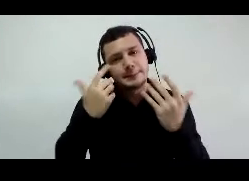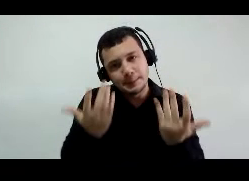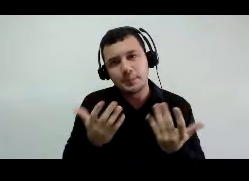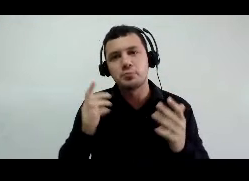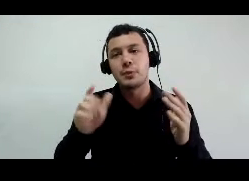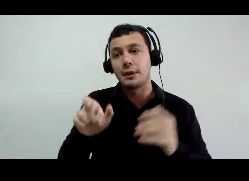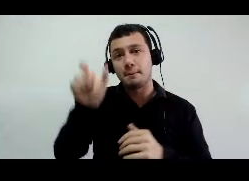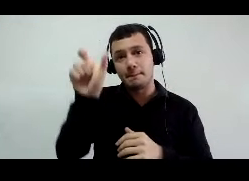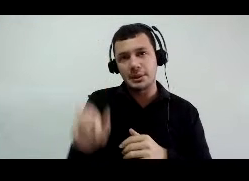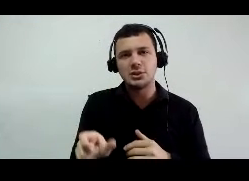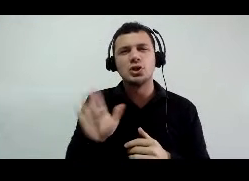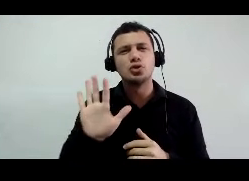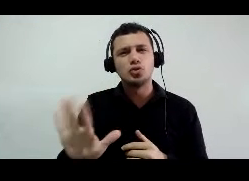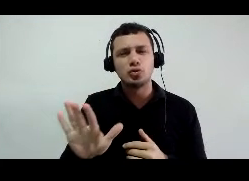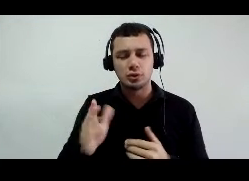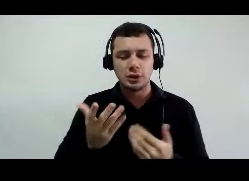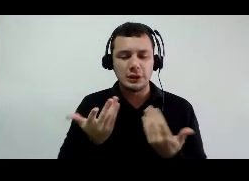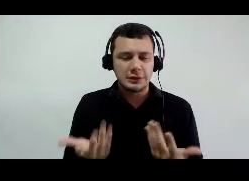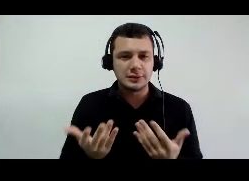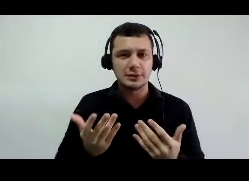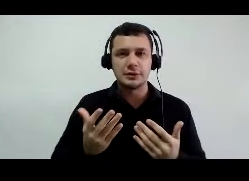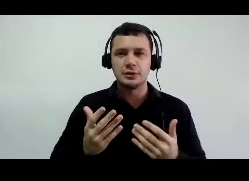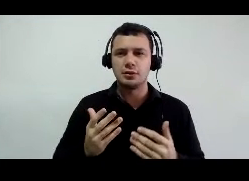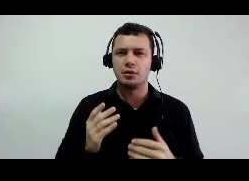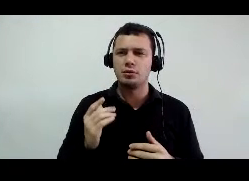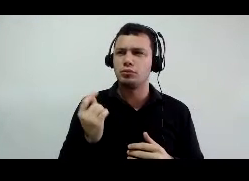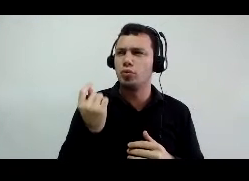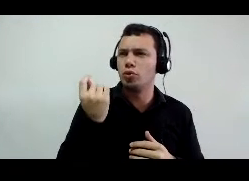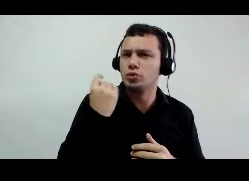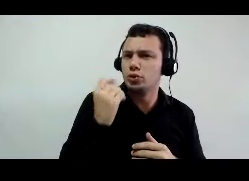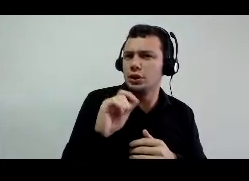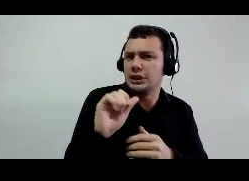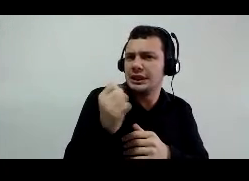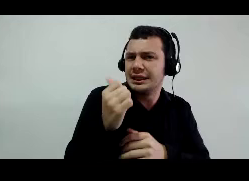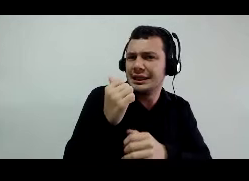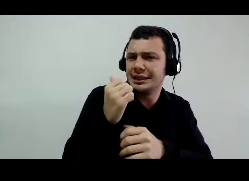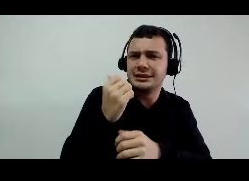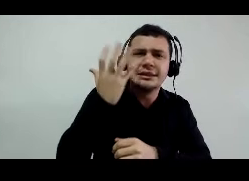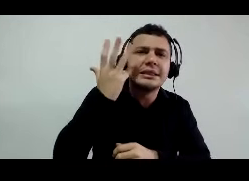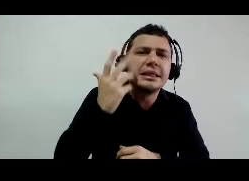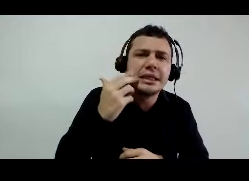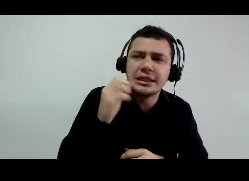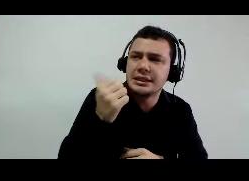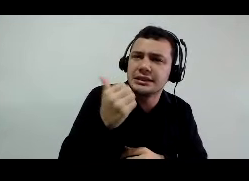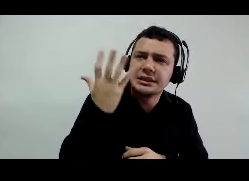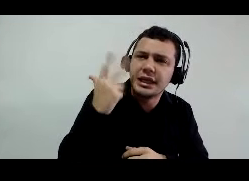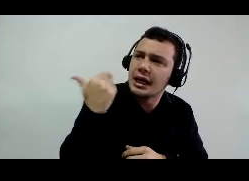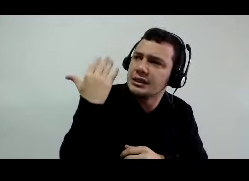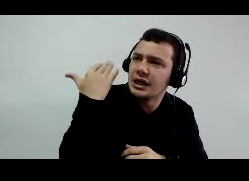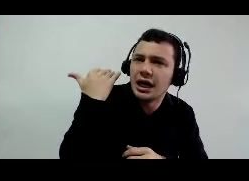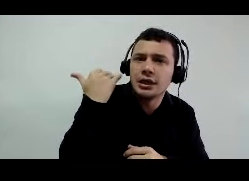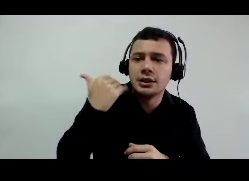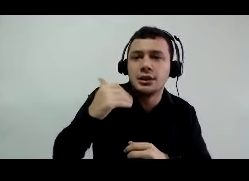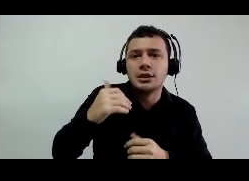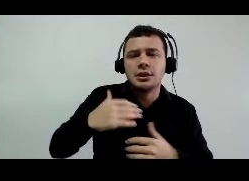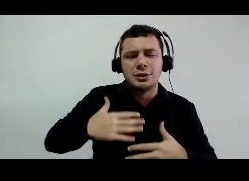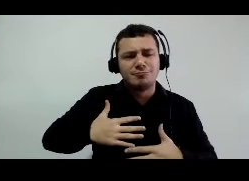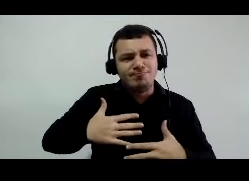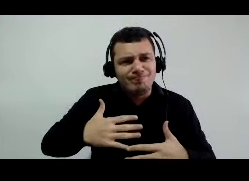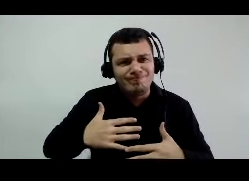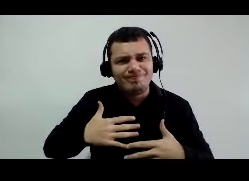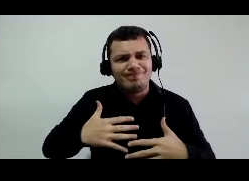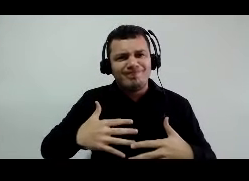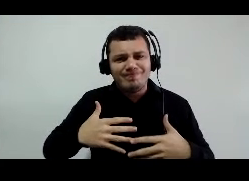sintomatología respiratoria de menos de 10 días, que solicita atención en salud y que